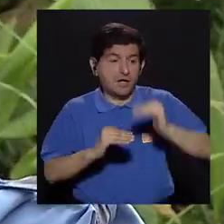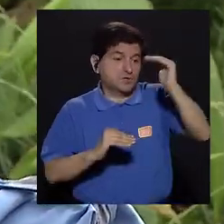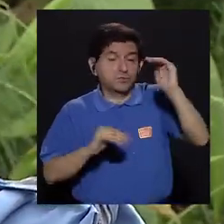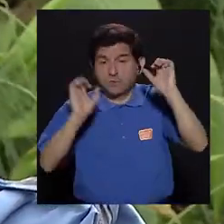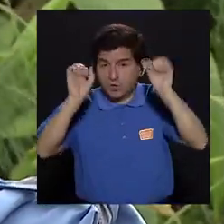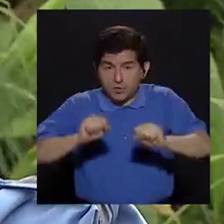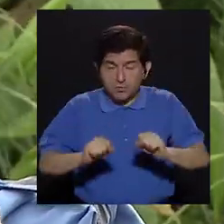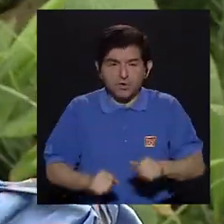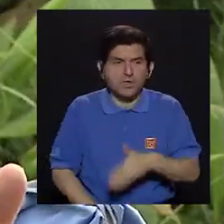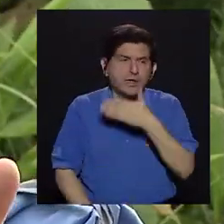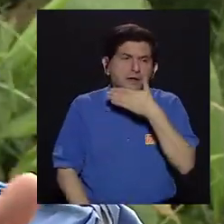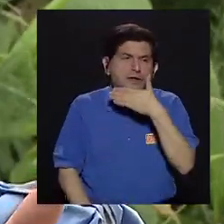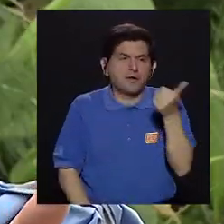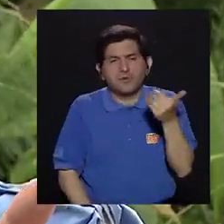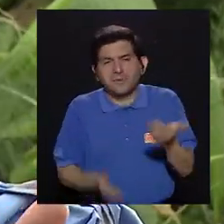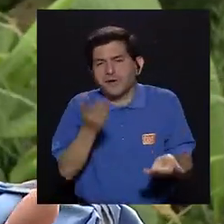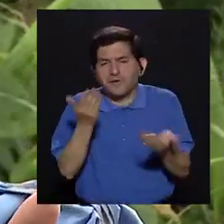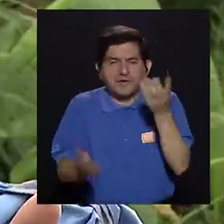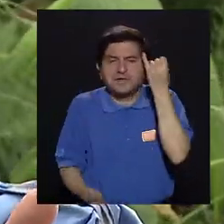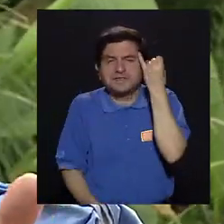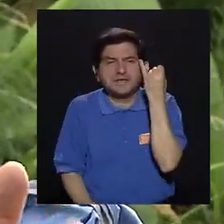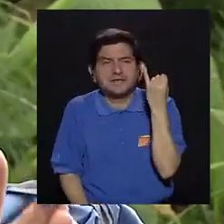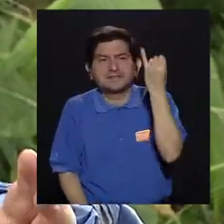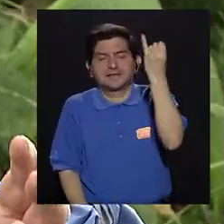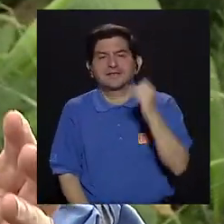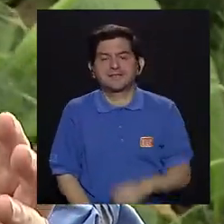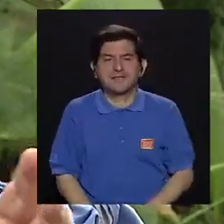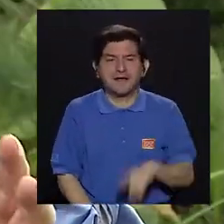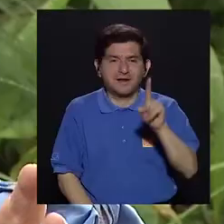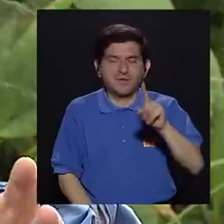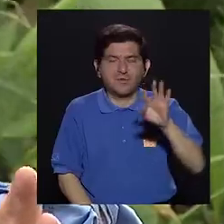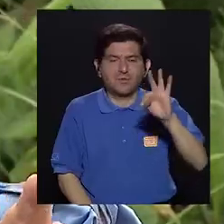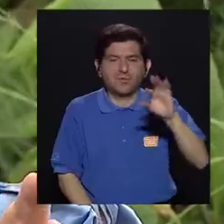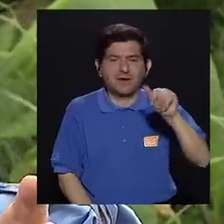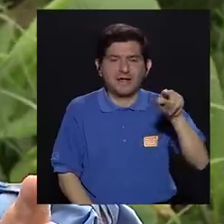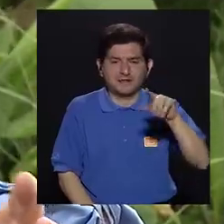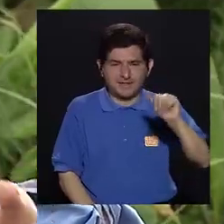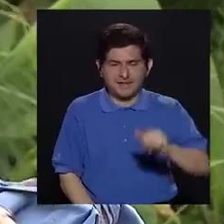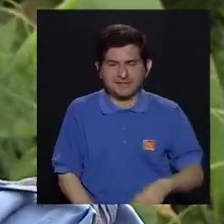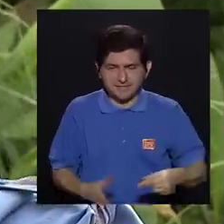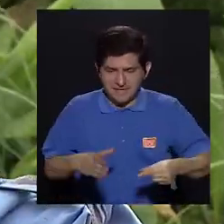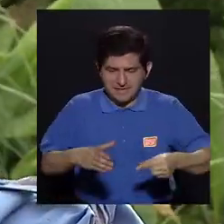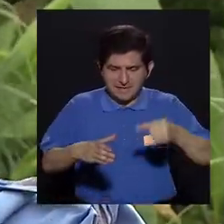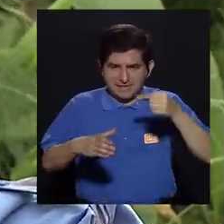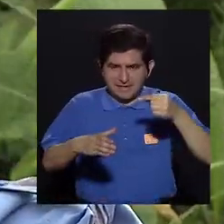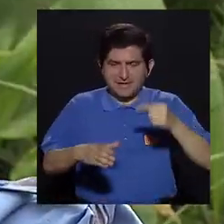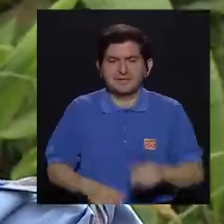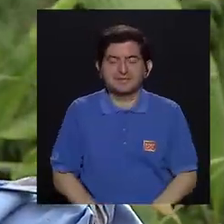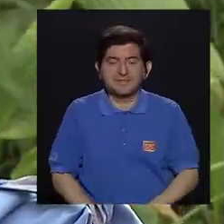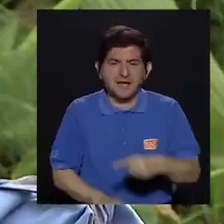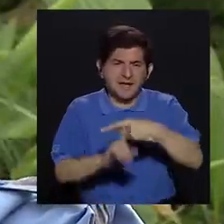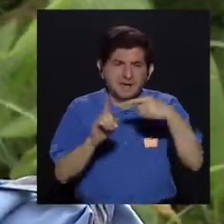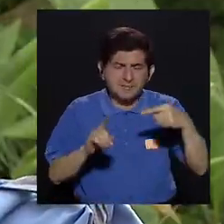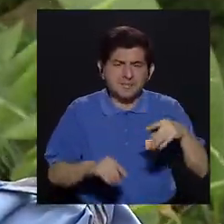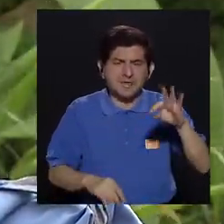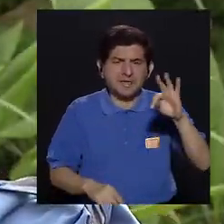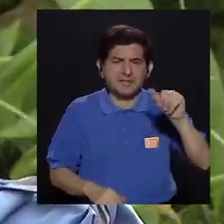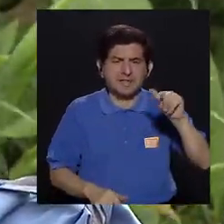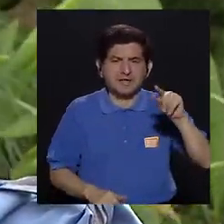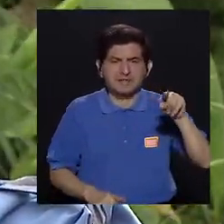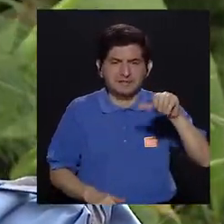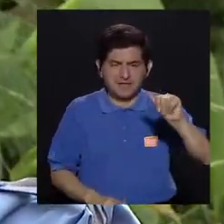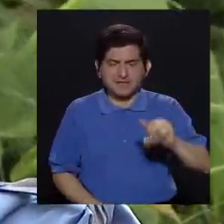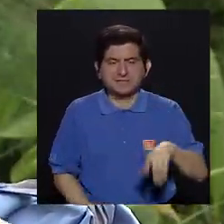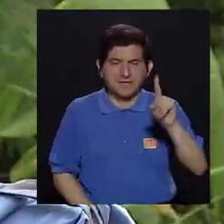que un ideal de consumo diario de frijoles es de una taza diaria. O sea, media taza en un tiempo